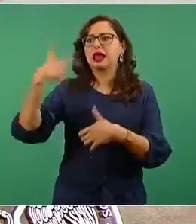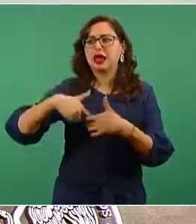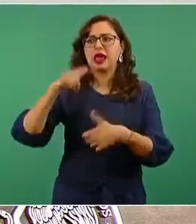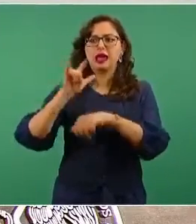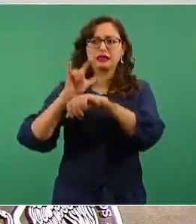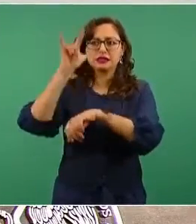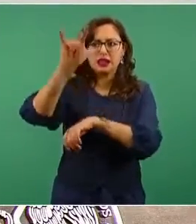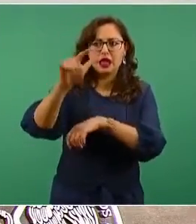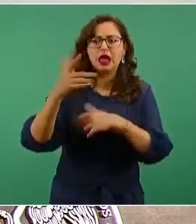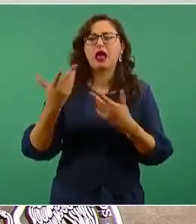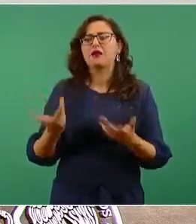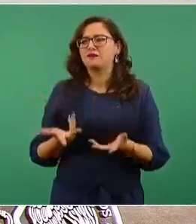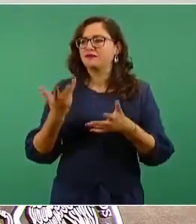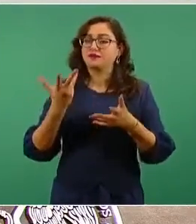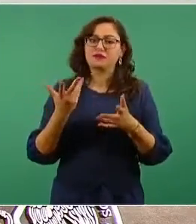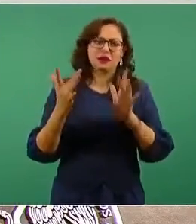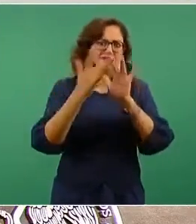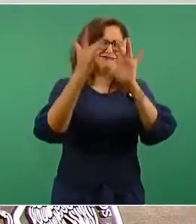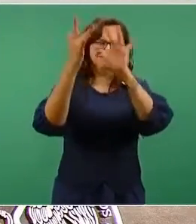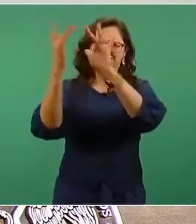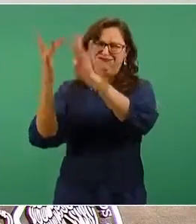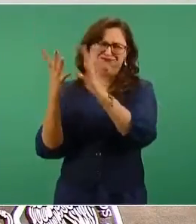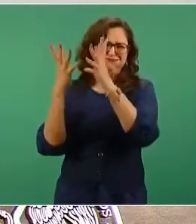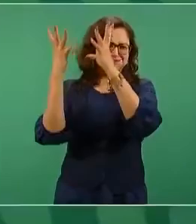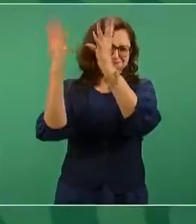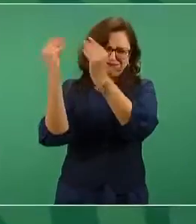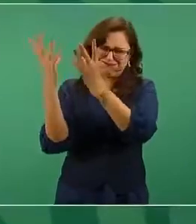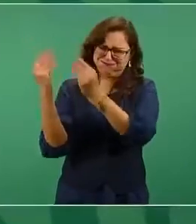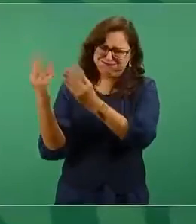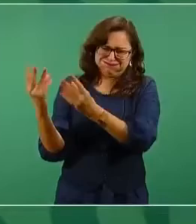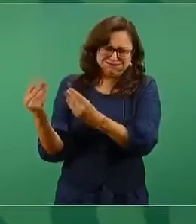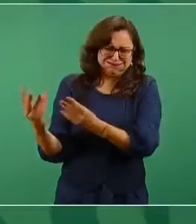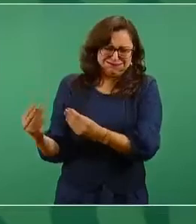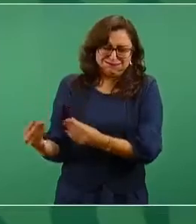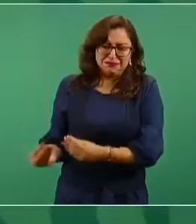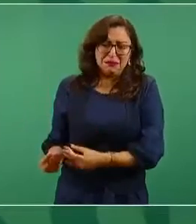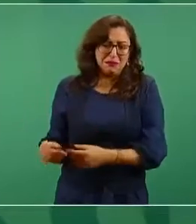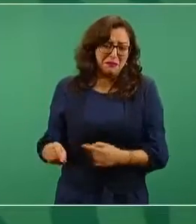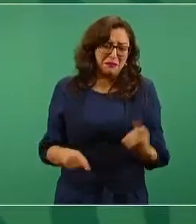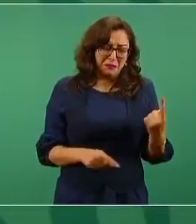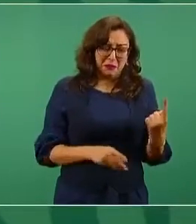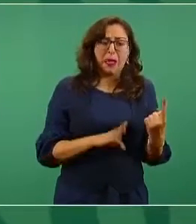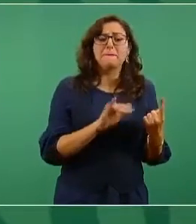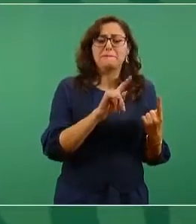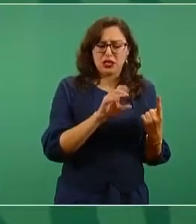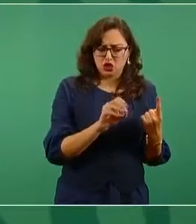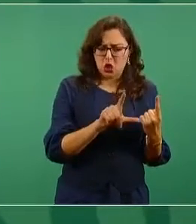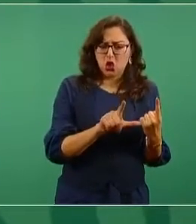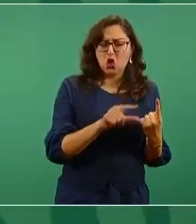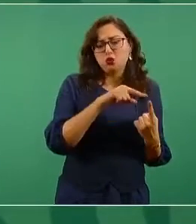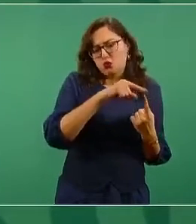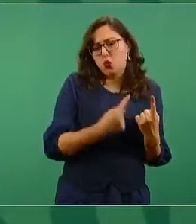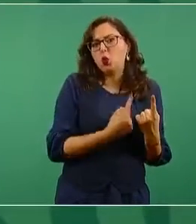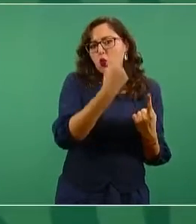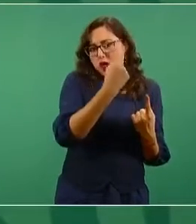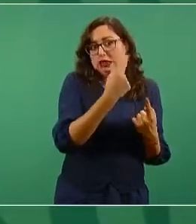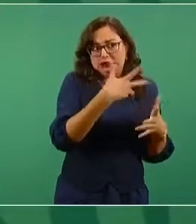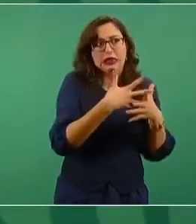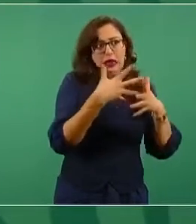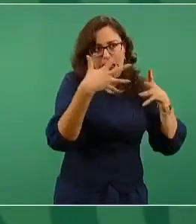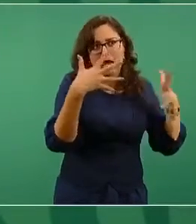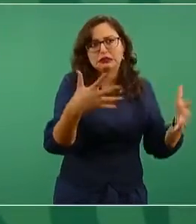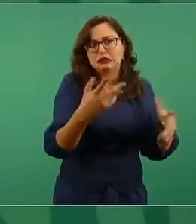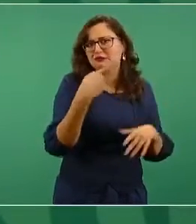relación comercial con infinidad de empresas. Vitol es una de las más grandes del mundo, desde luego, pero